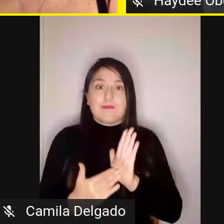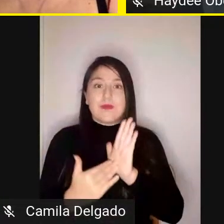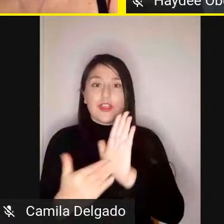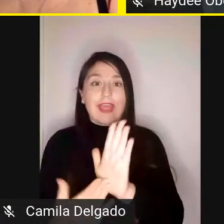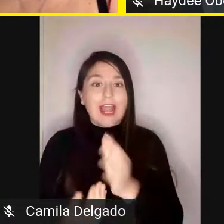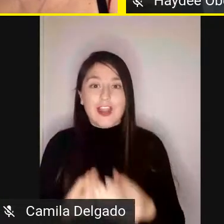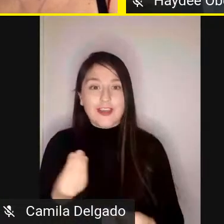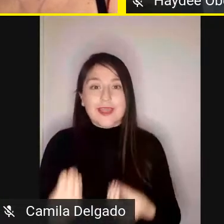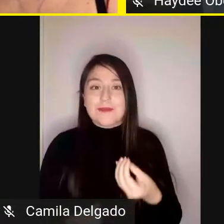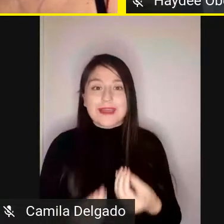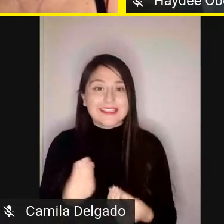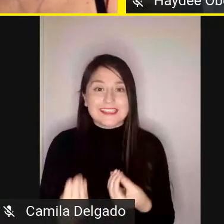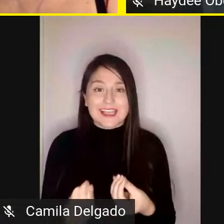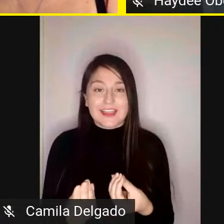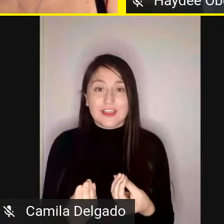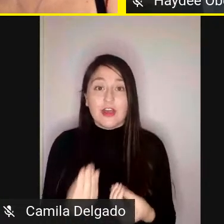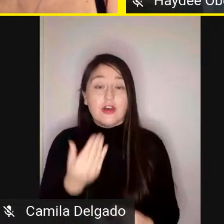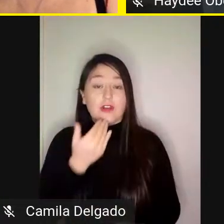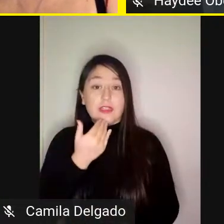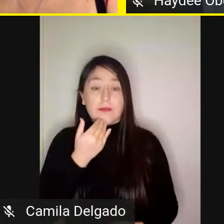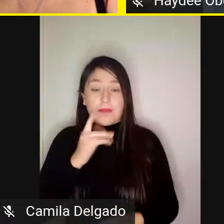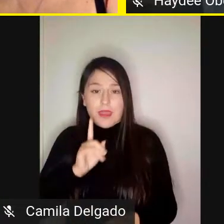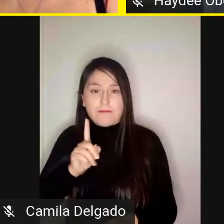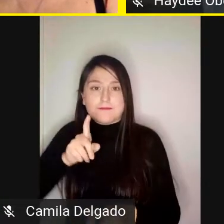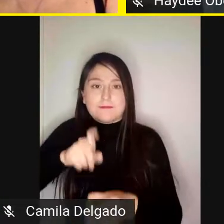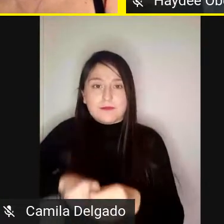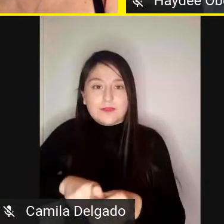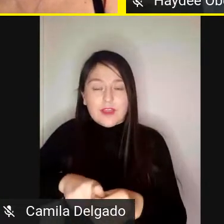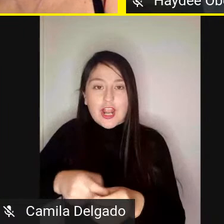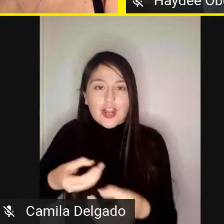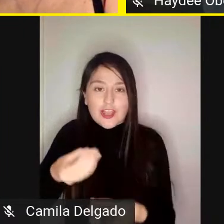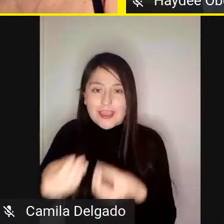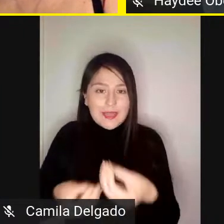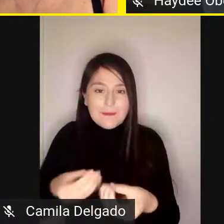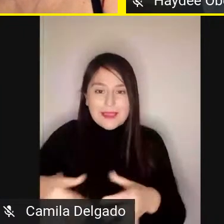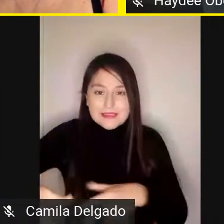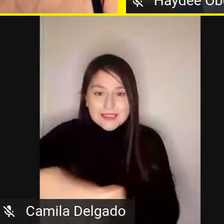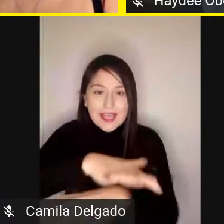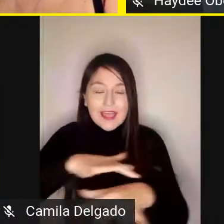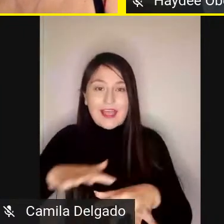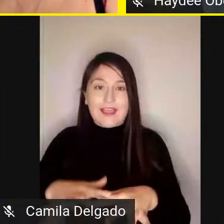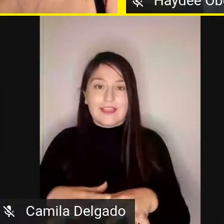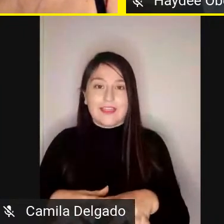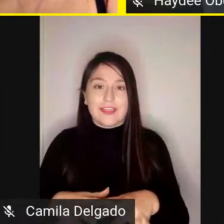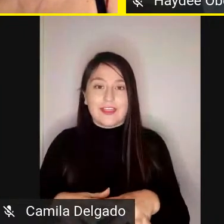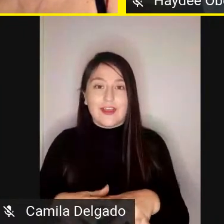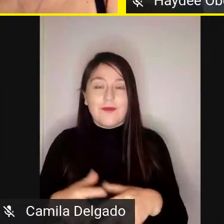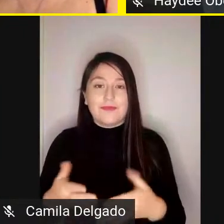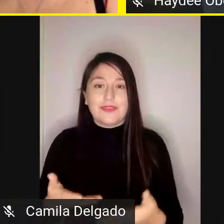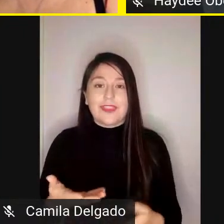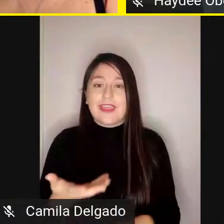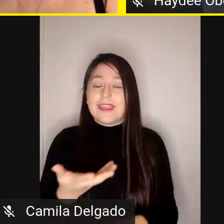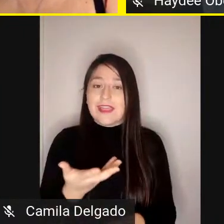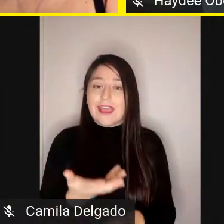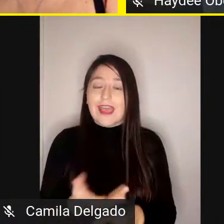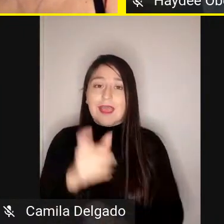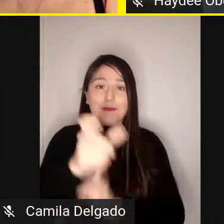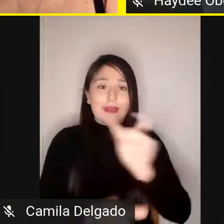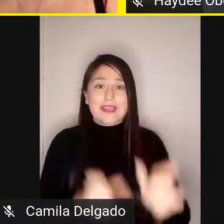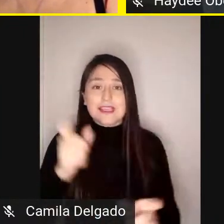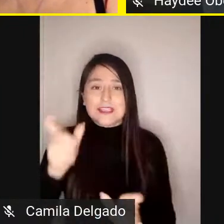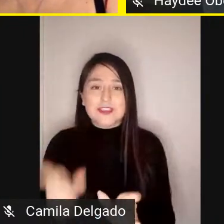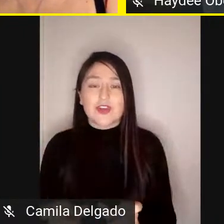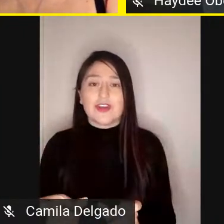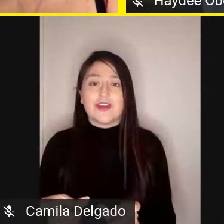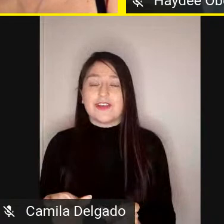partícipe de la acción, ¿cierto? En el sentido de que estás viendo gente herida, estás viendo gente que está siendo perdigoneada, y